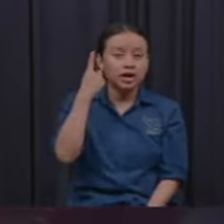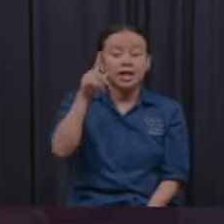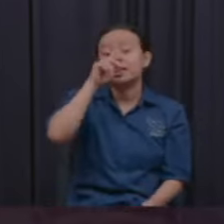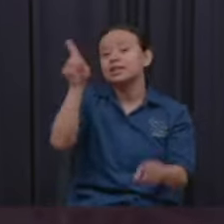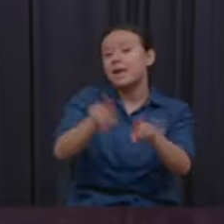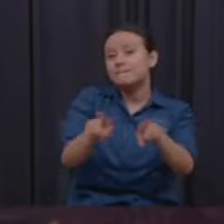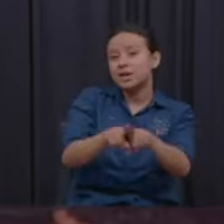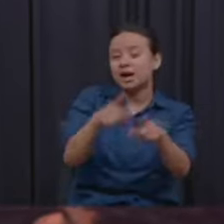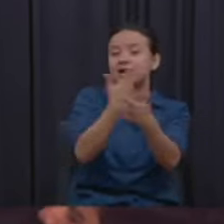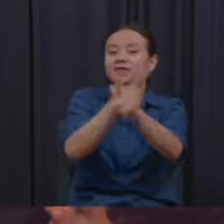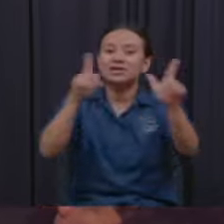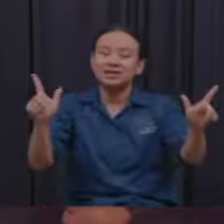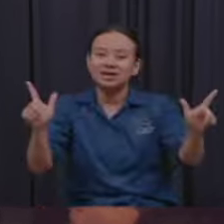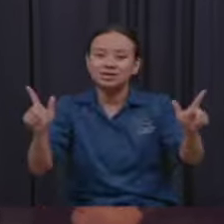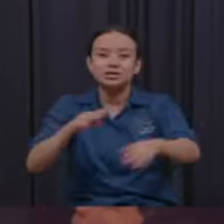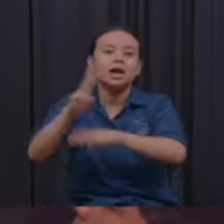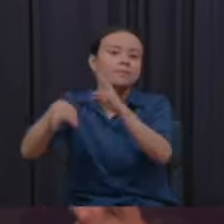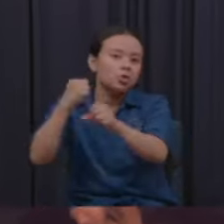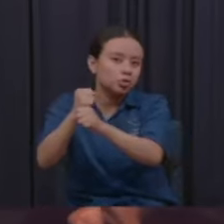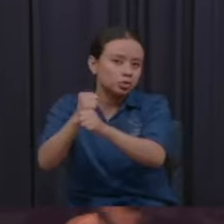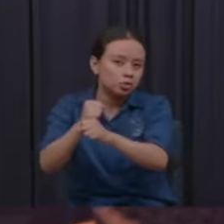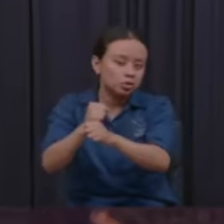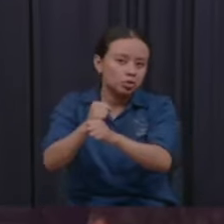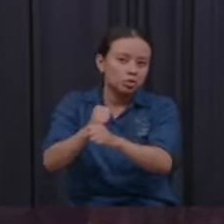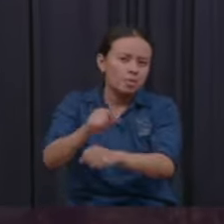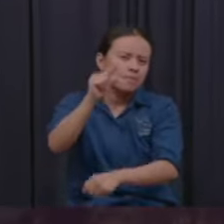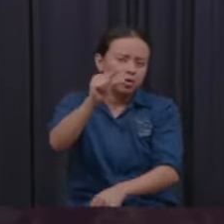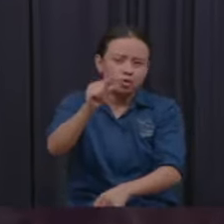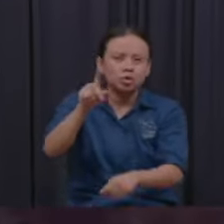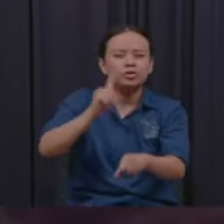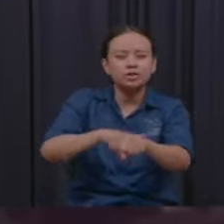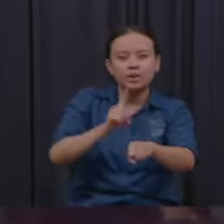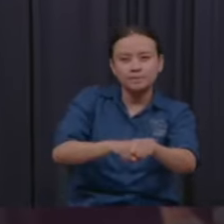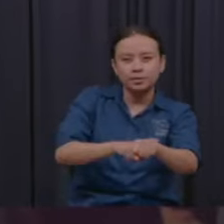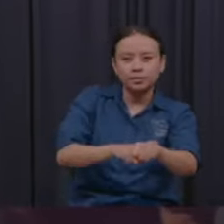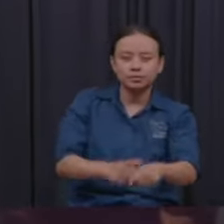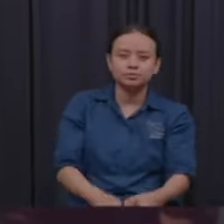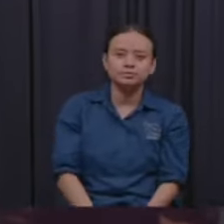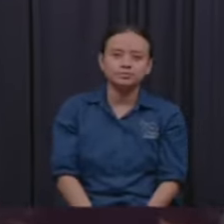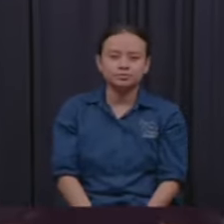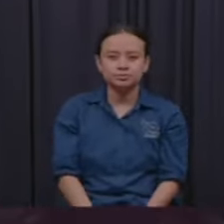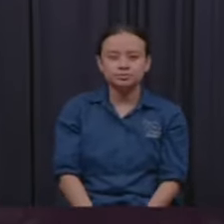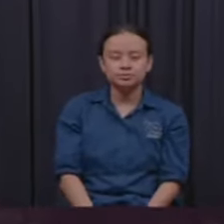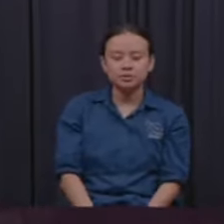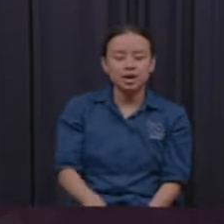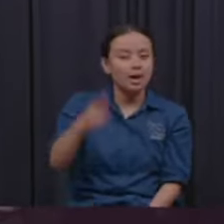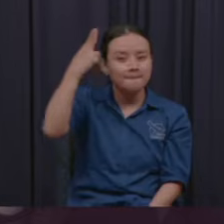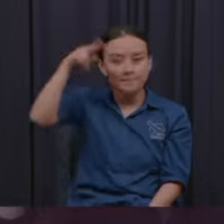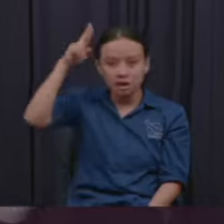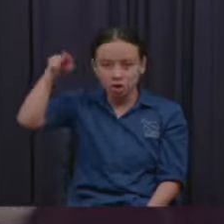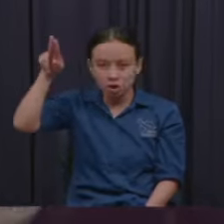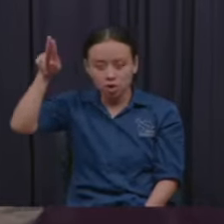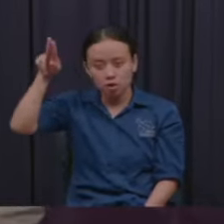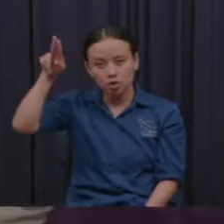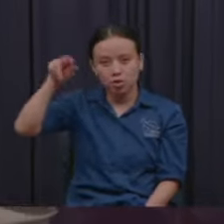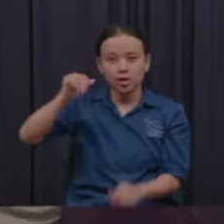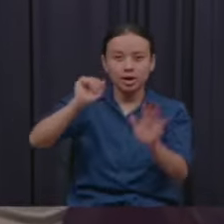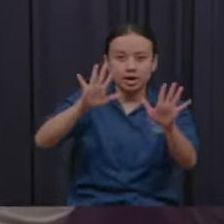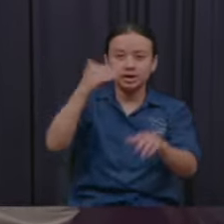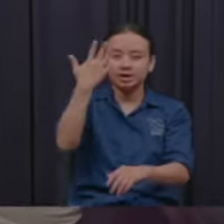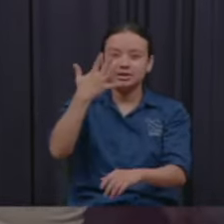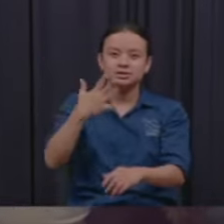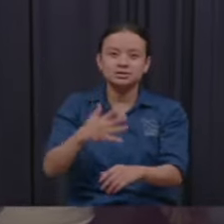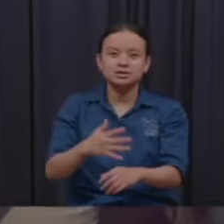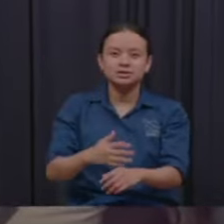es parcial, ¿verdad? Celebramos, en México me parece que el 15 de septiembre gritan, ¿verdad?